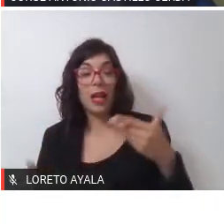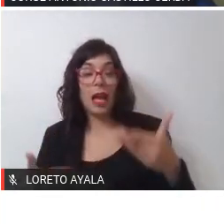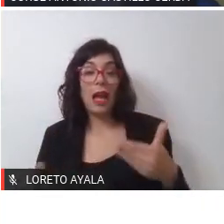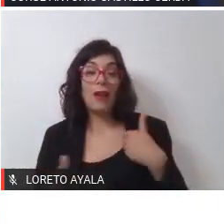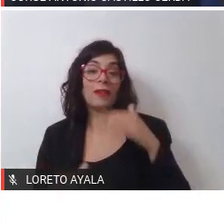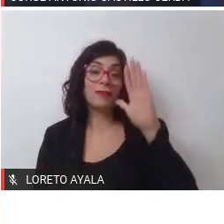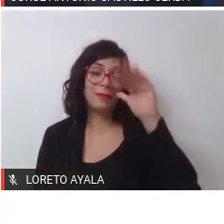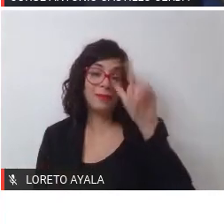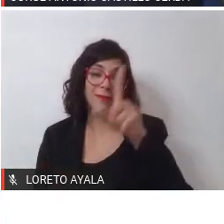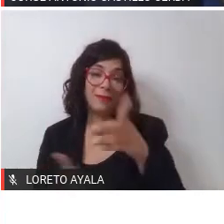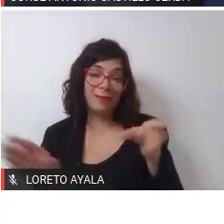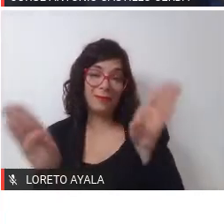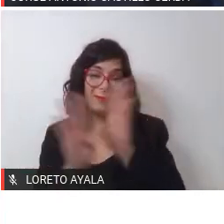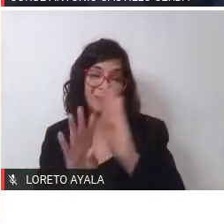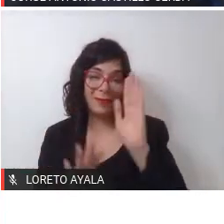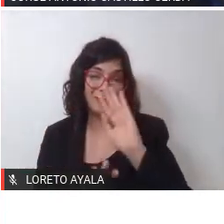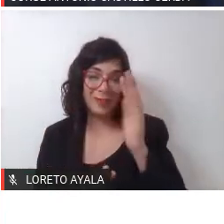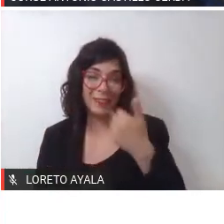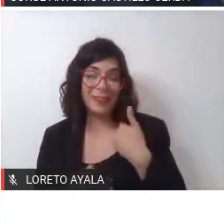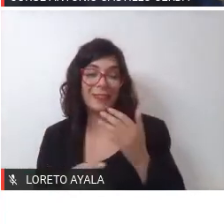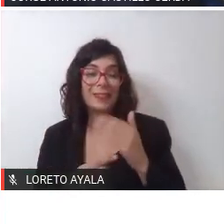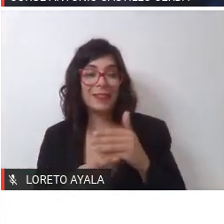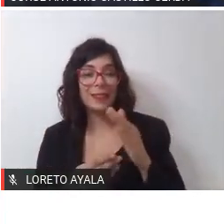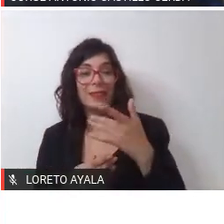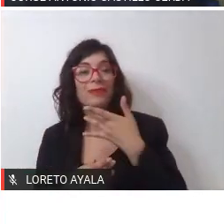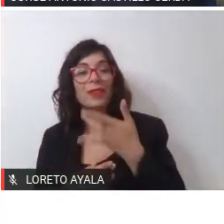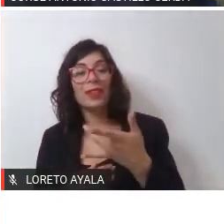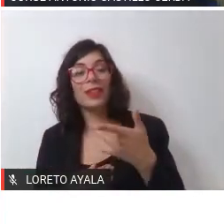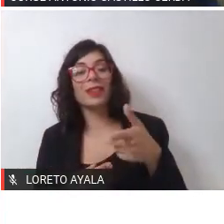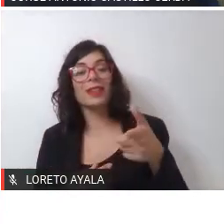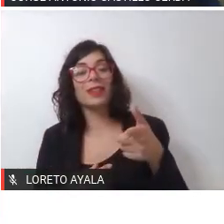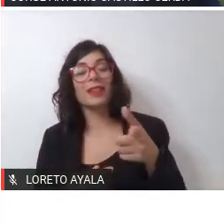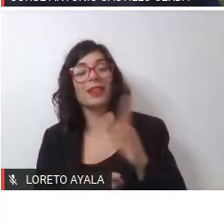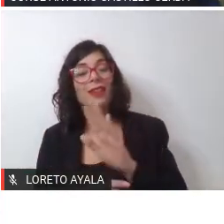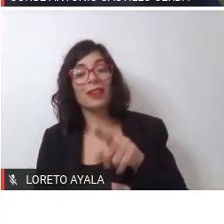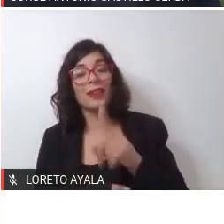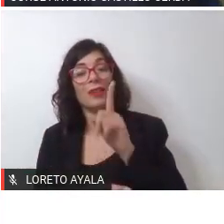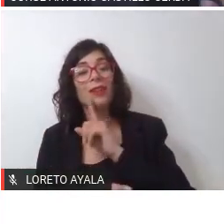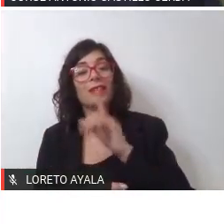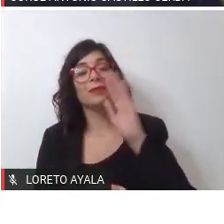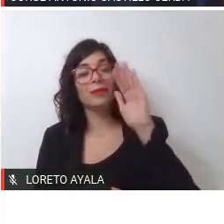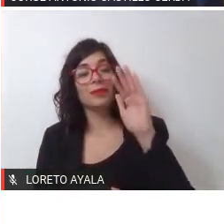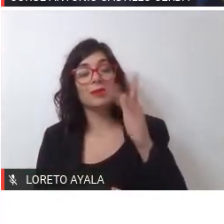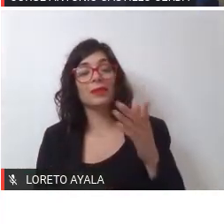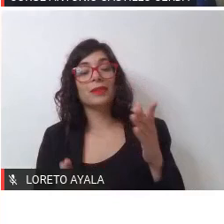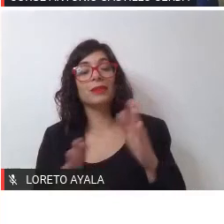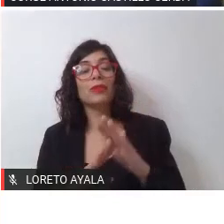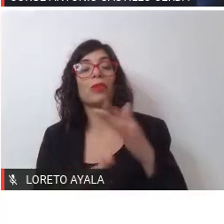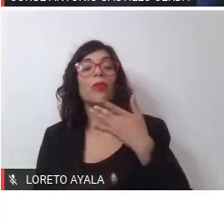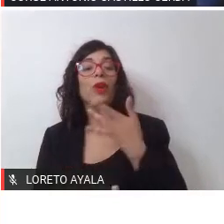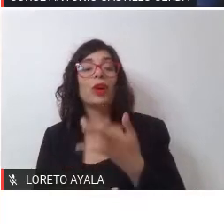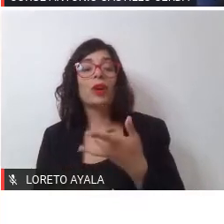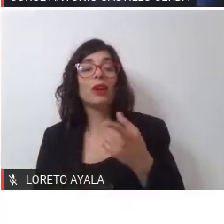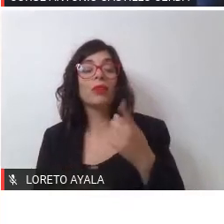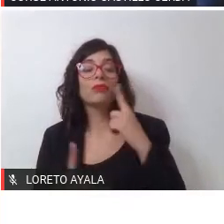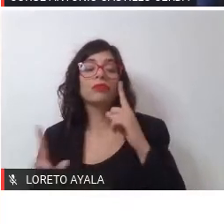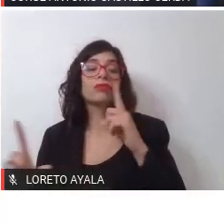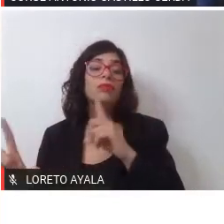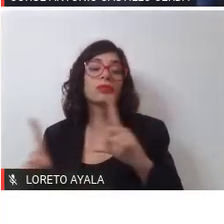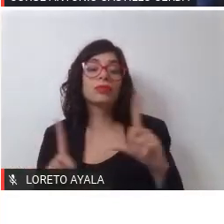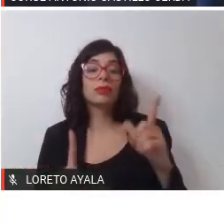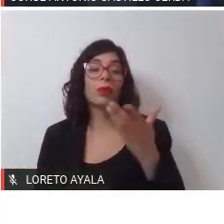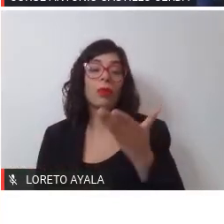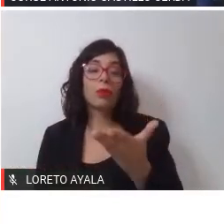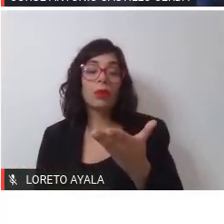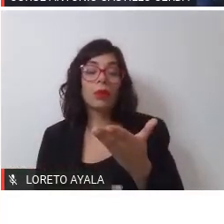del escenario. Lo tengo que sacar de este motivador. No, lo tengo que sacar porque usted